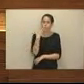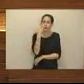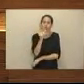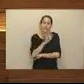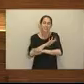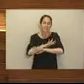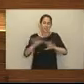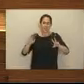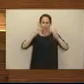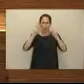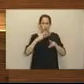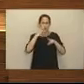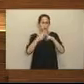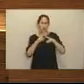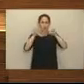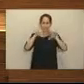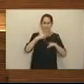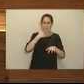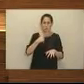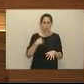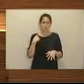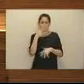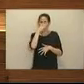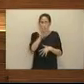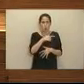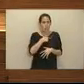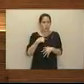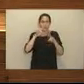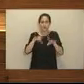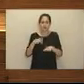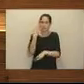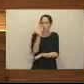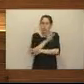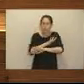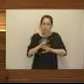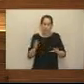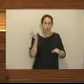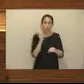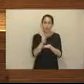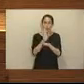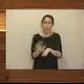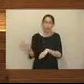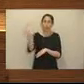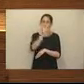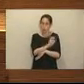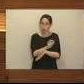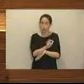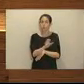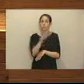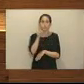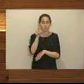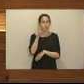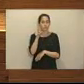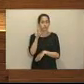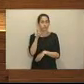delación anónima, y me vincula a mí con la delación anónima, que no he entendido nada. O sea, que el Parlamento Europeo, el Parlamento Europeo, donde existen